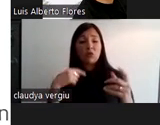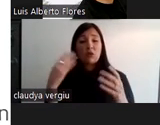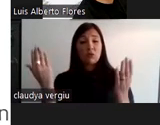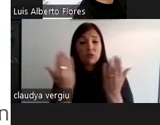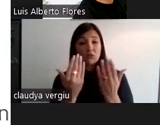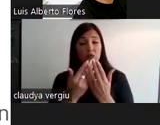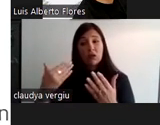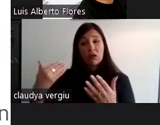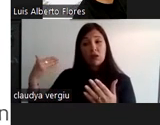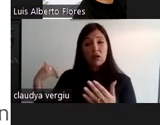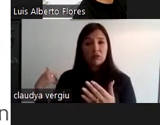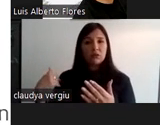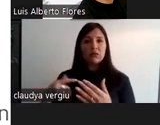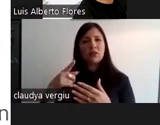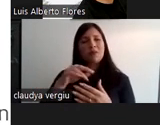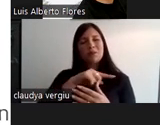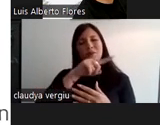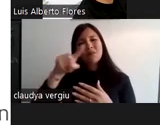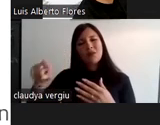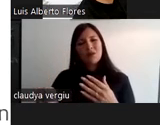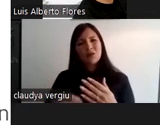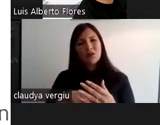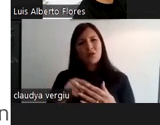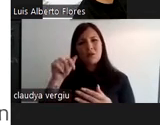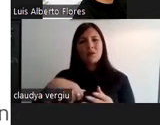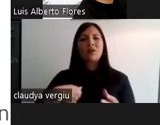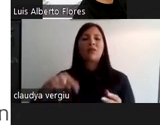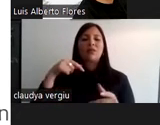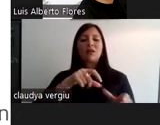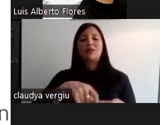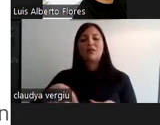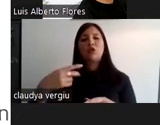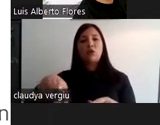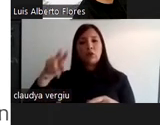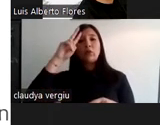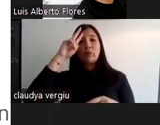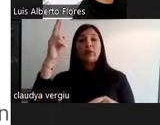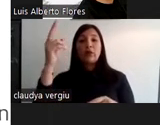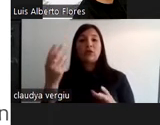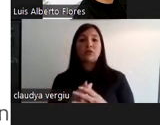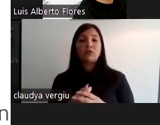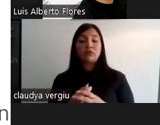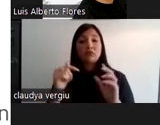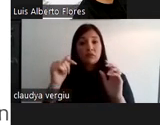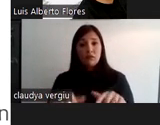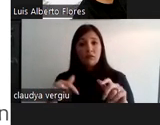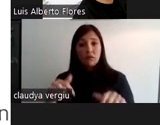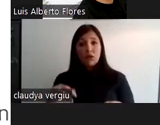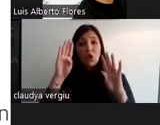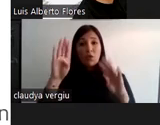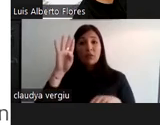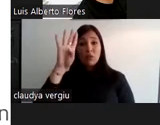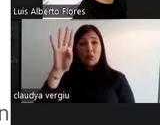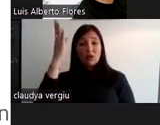hemos estado realizando la mayoría está dirigiendo un destino nacional En este sentido para la actual medición el 94%